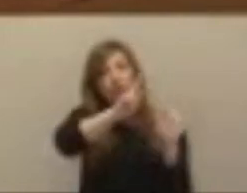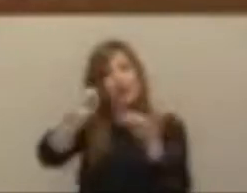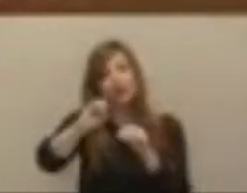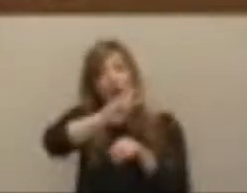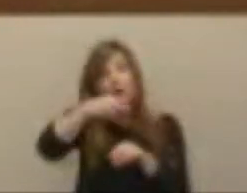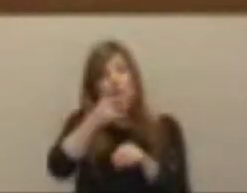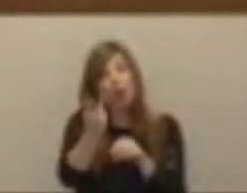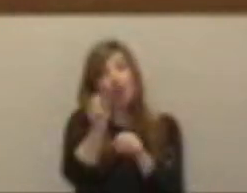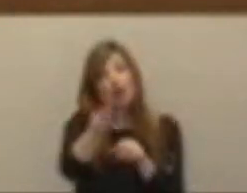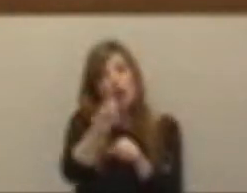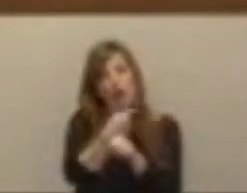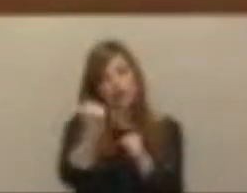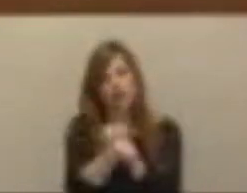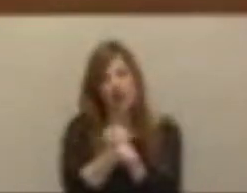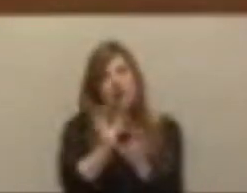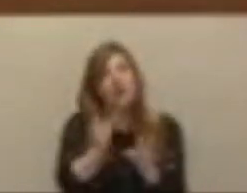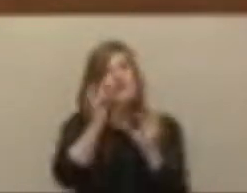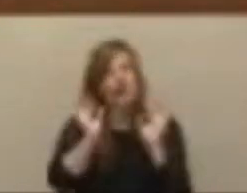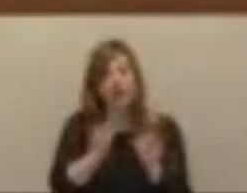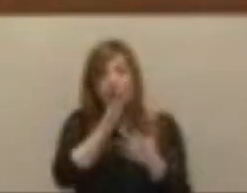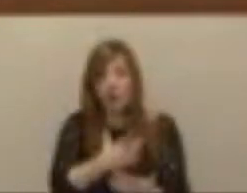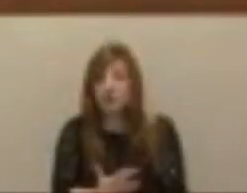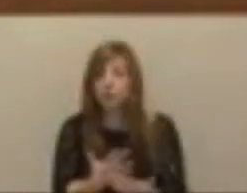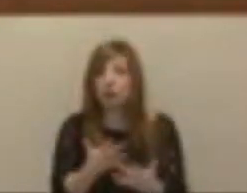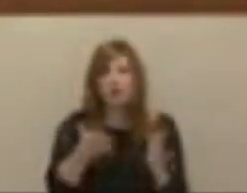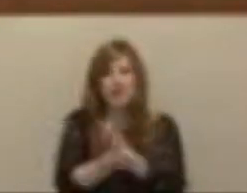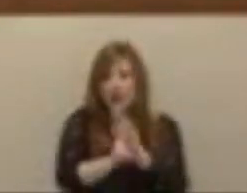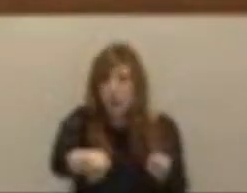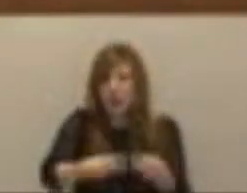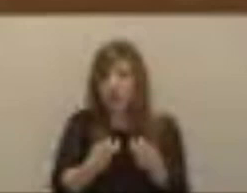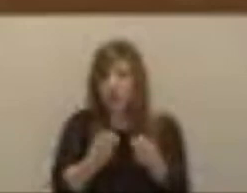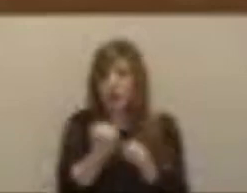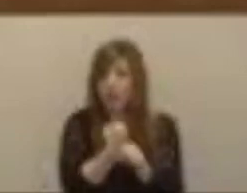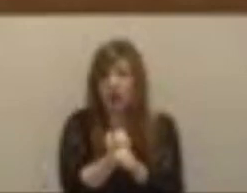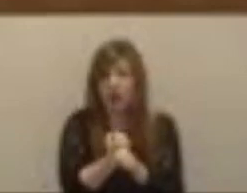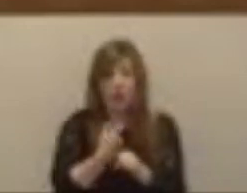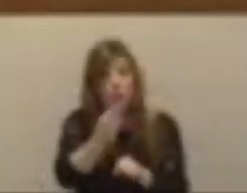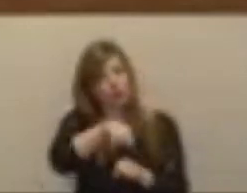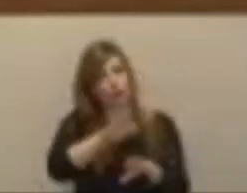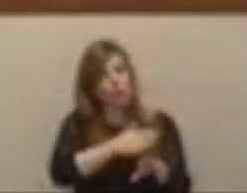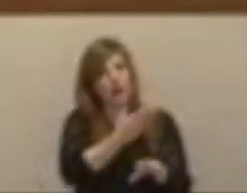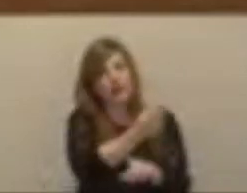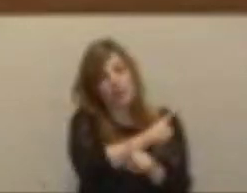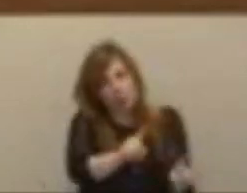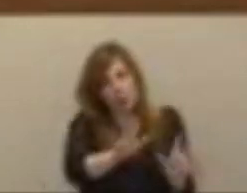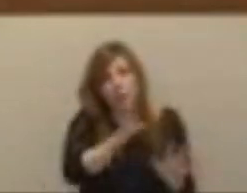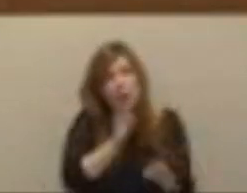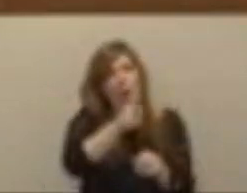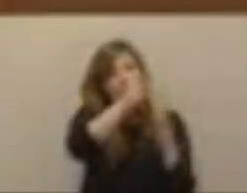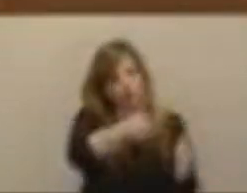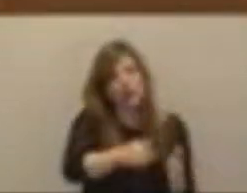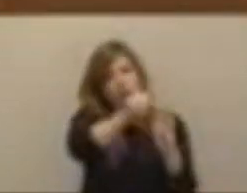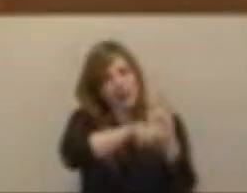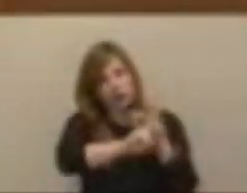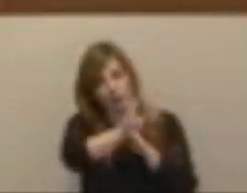horas. Eso sí es verdad. Esa es la basura que hay ahora mismo de una reforma laboral de la que tampoco les quiero culpar a ustedes, porque ustedes tomaron otras medidas,